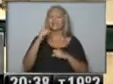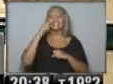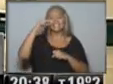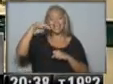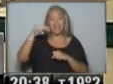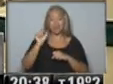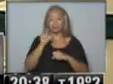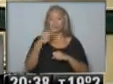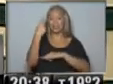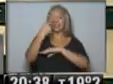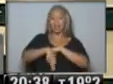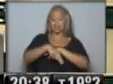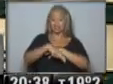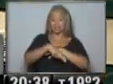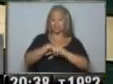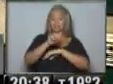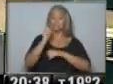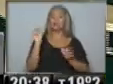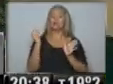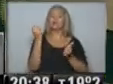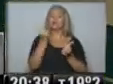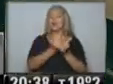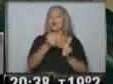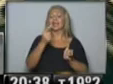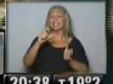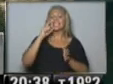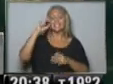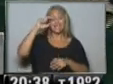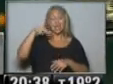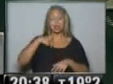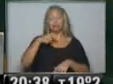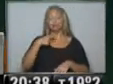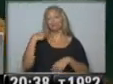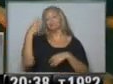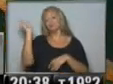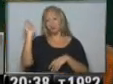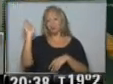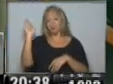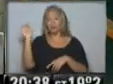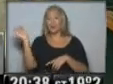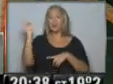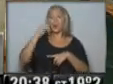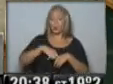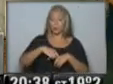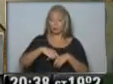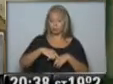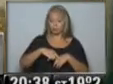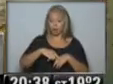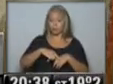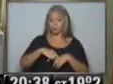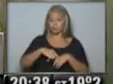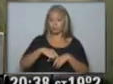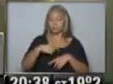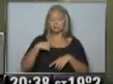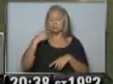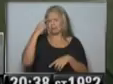taxi. Siena, quedó ahí, lo pusimos, vinimos de afuera, lo dejamos, nos vinimos por la lluvia de afuera.